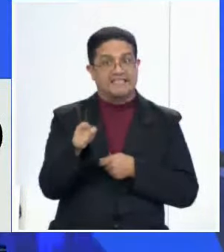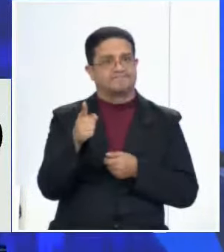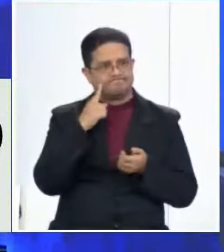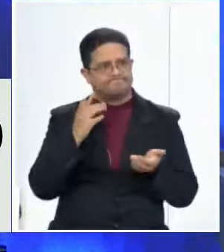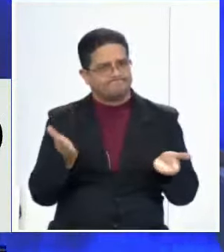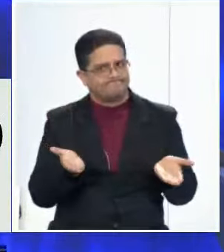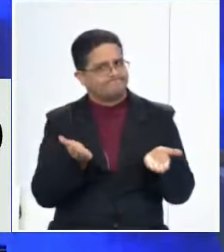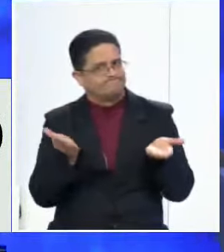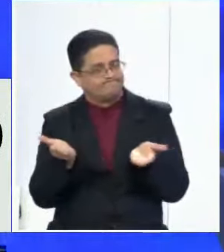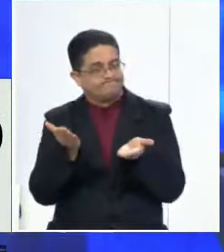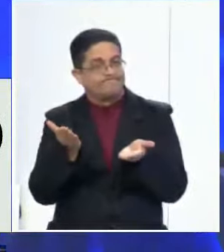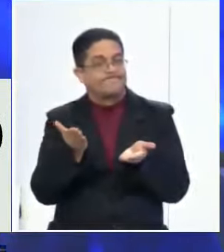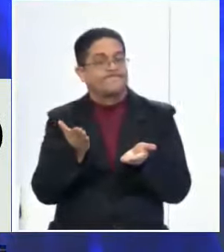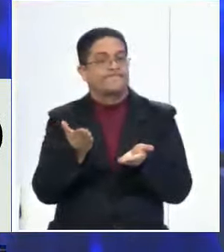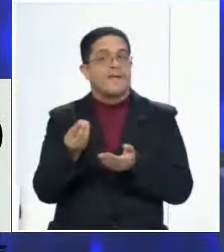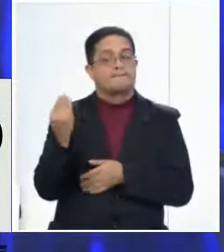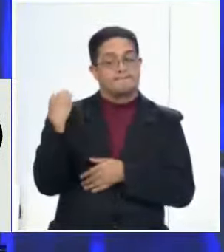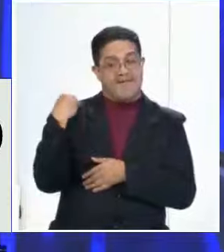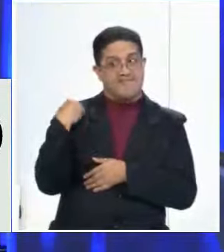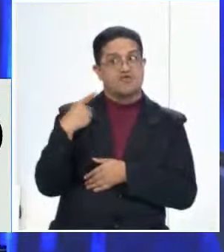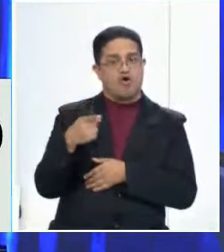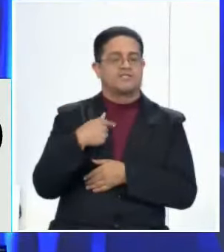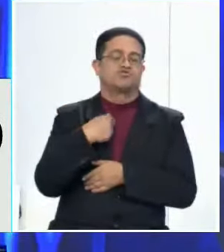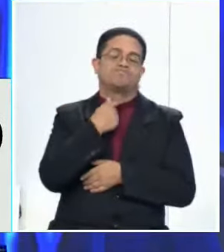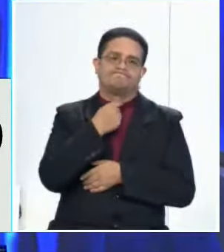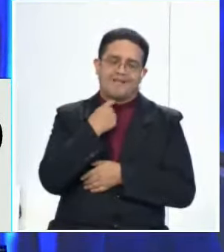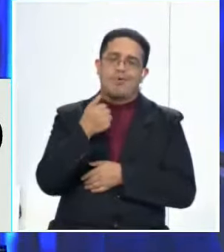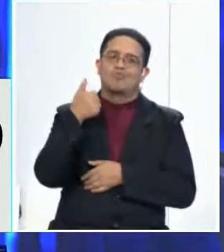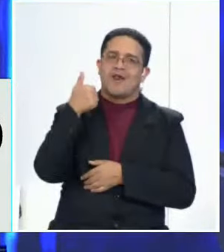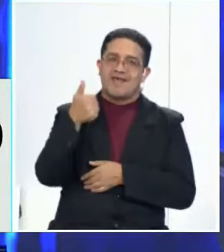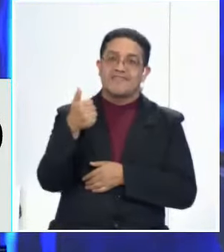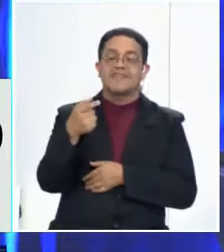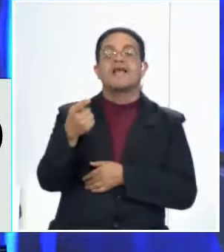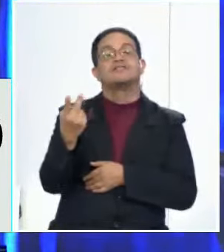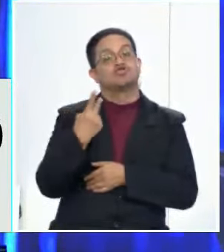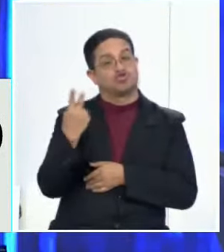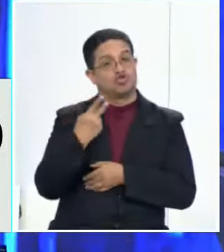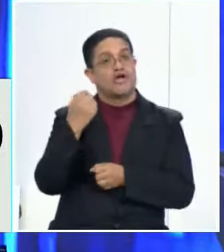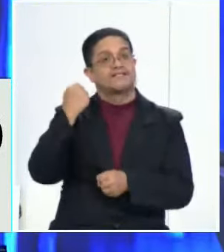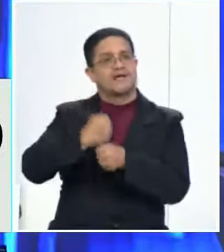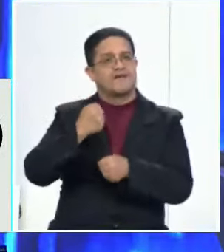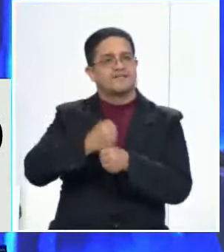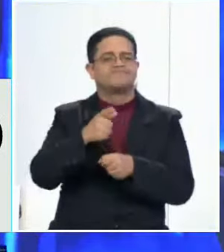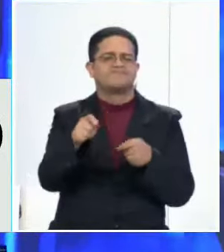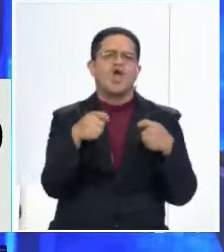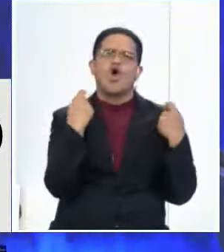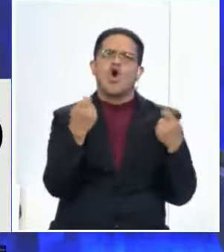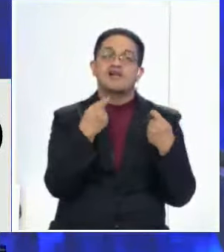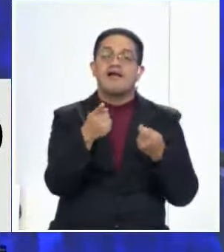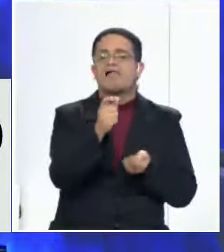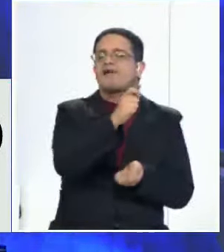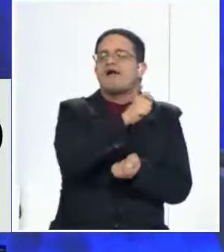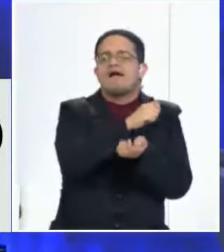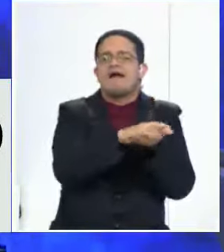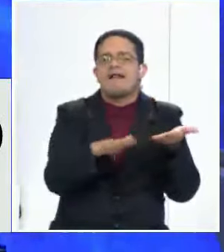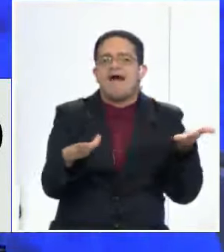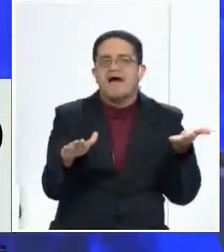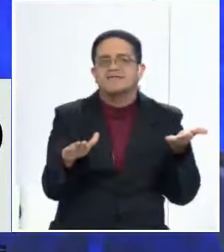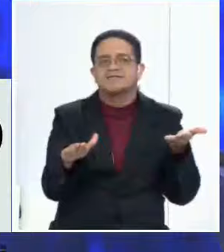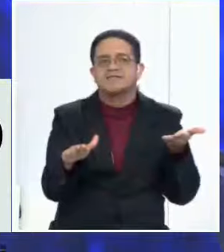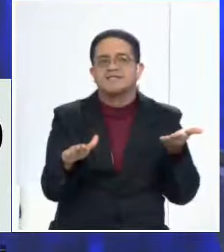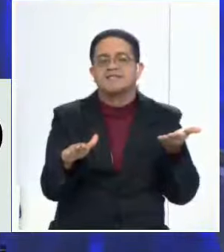la jornada. Me lo mencionó, me encantó la idea y estamos trabajando en esto. Esta jornada va a ser totalmente gratuita, va